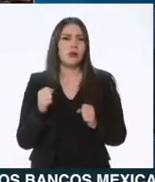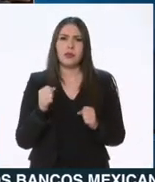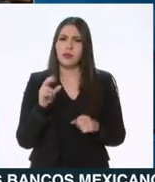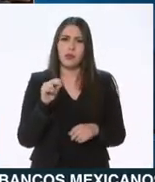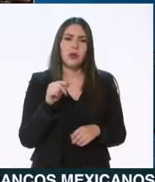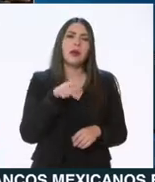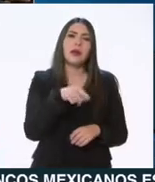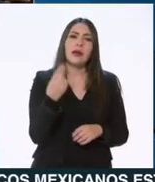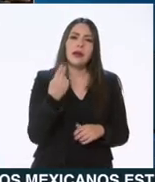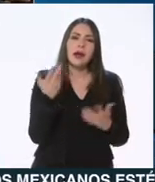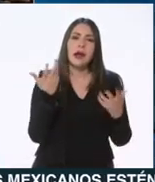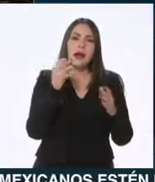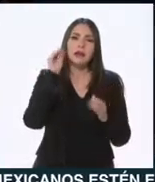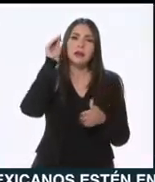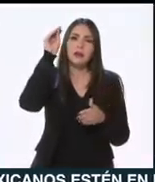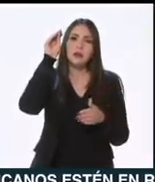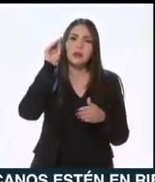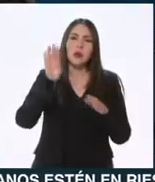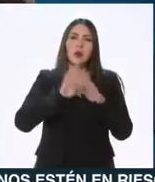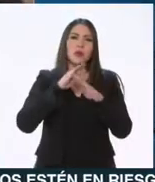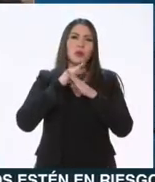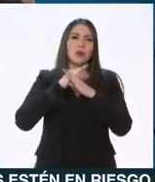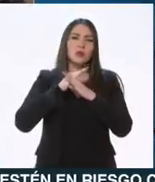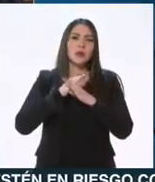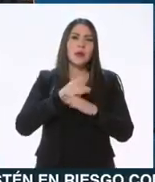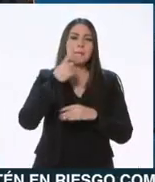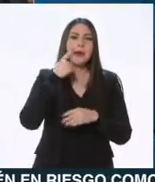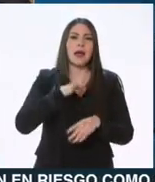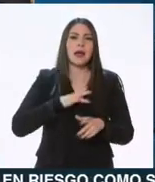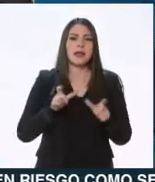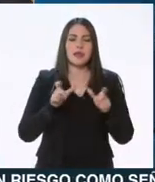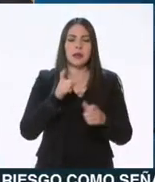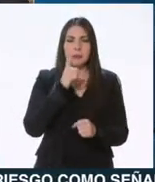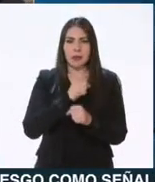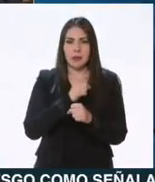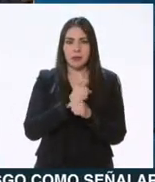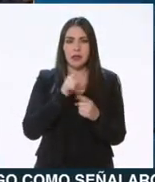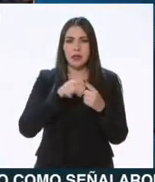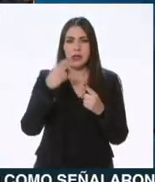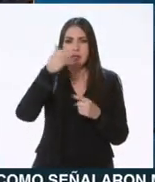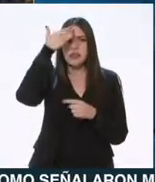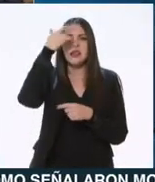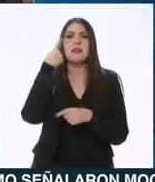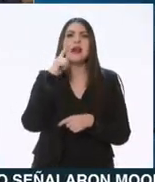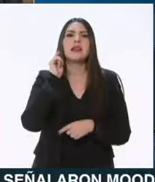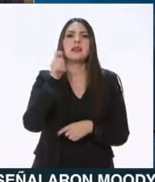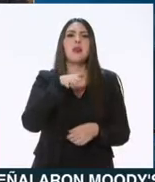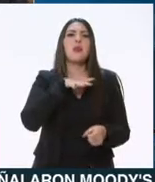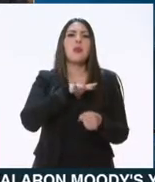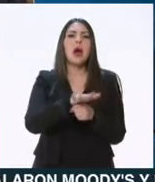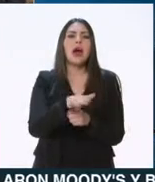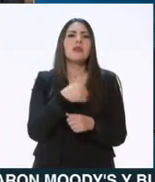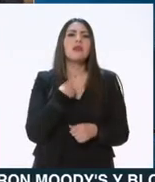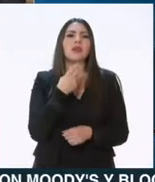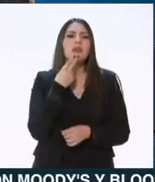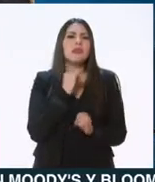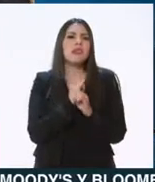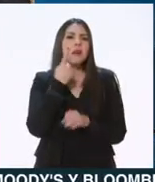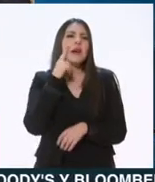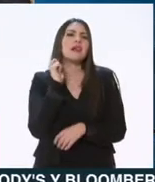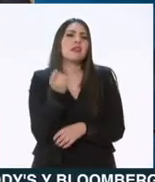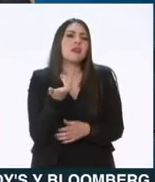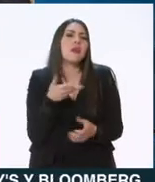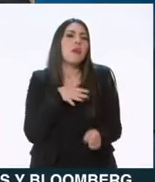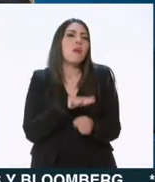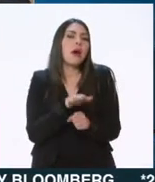son herramientas que nos permitan poder tener ese tipo de seguridad. Entonces, número uno, saber cuál es el objetivo por el cual yo estoy utilizando el internet. Saber